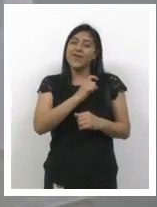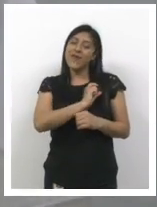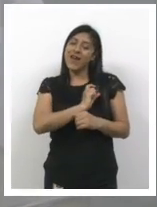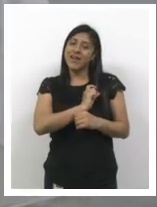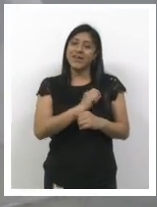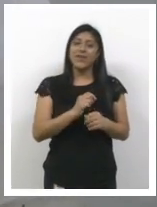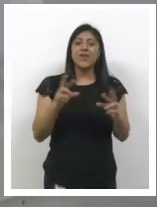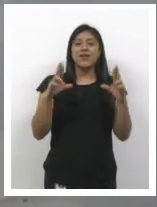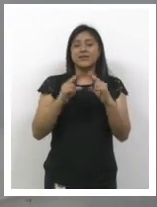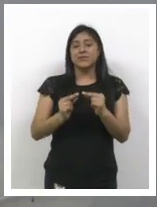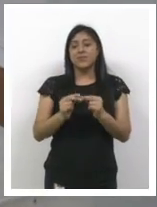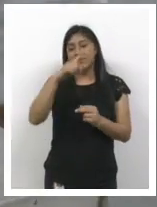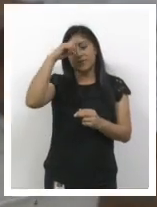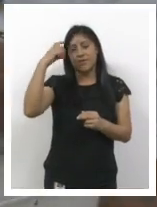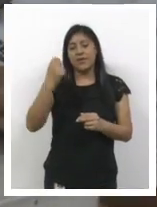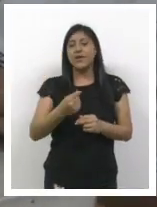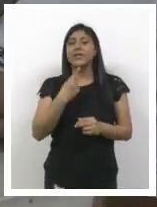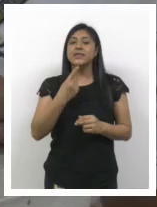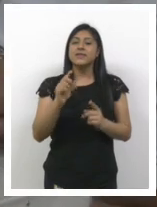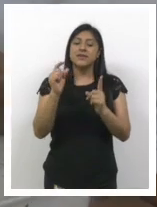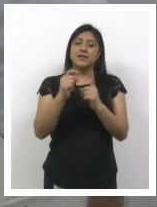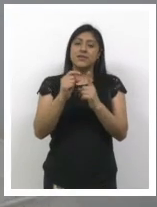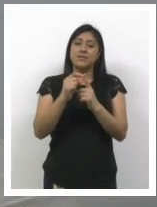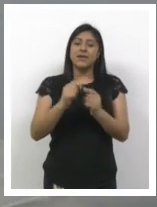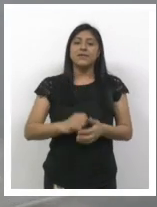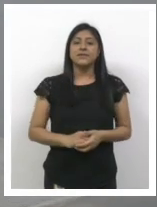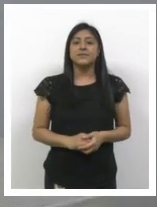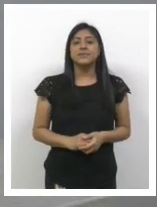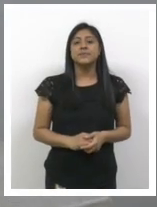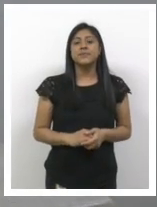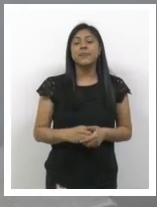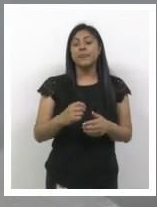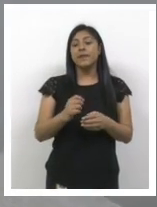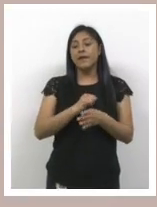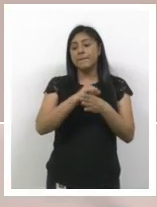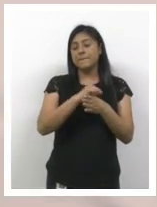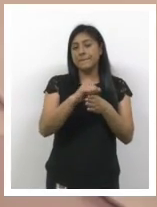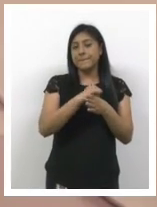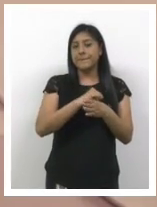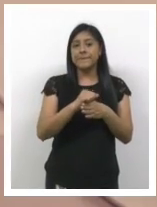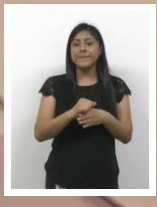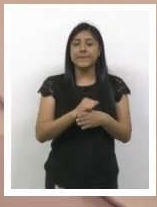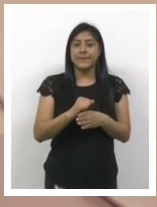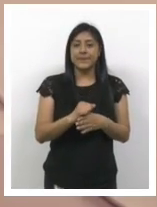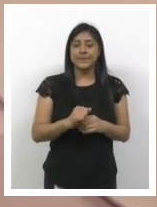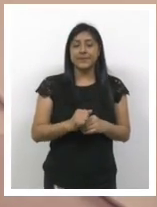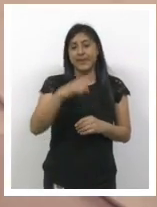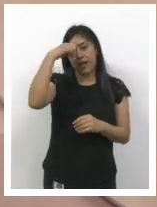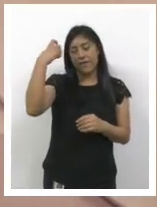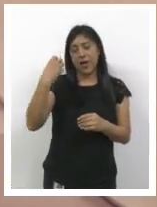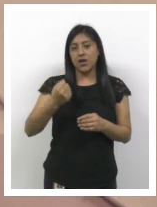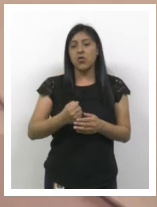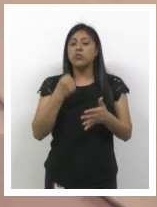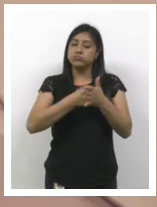le dicen cariñosamente en los pasillos, resume sus jornadas de trabajo en el RENAP con las siguientes palabras.